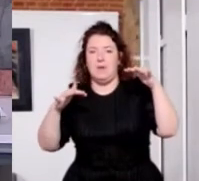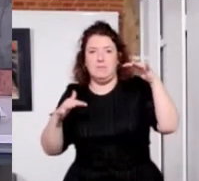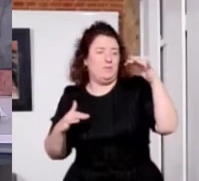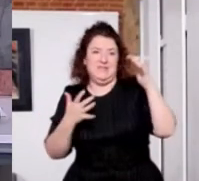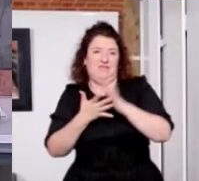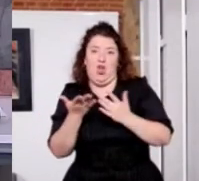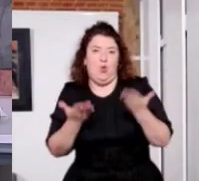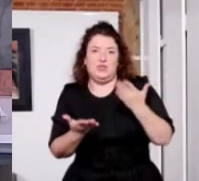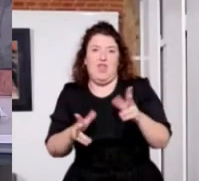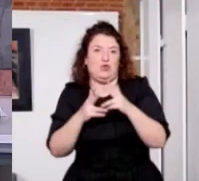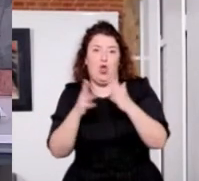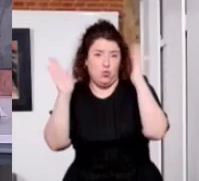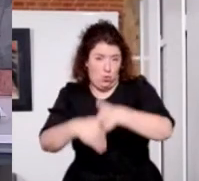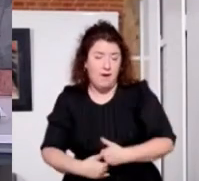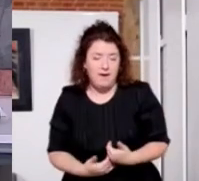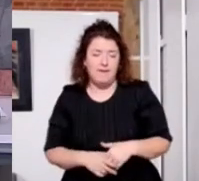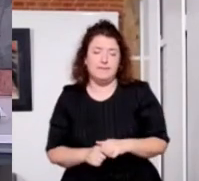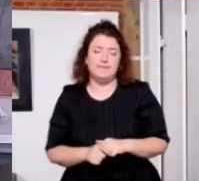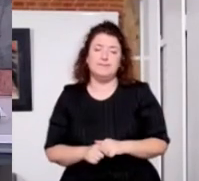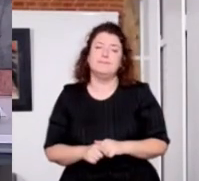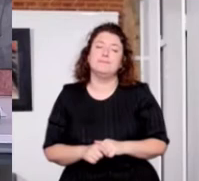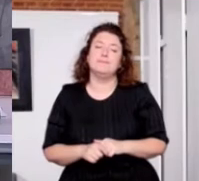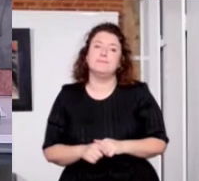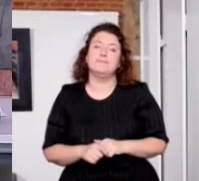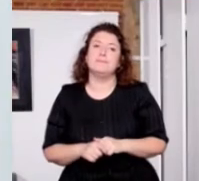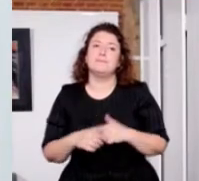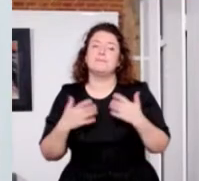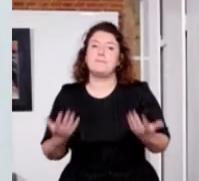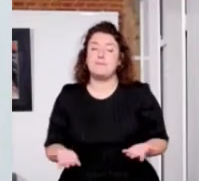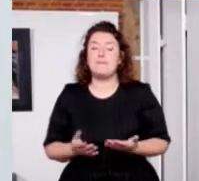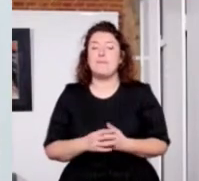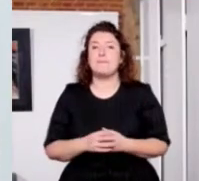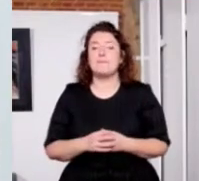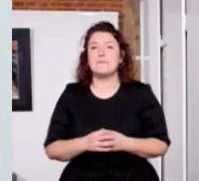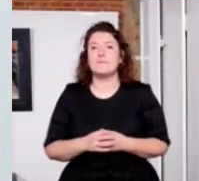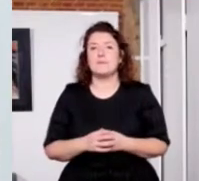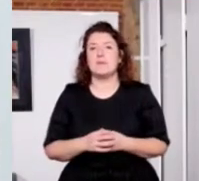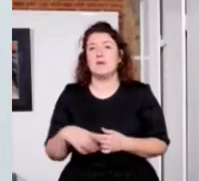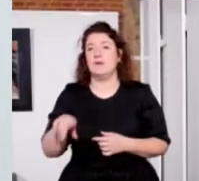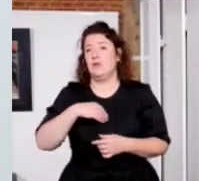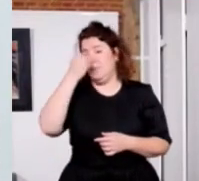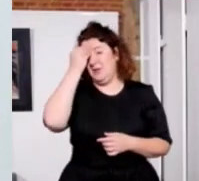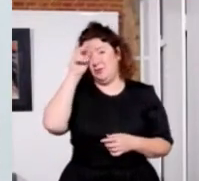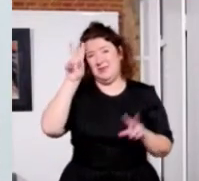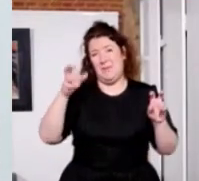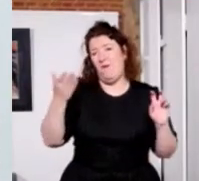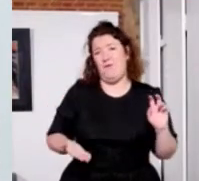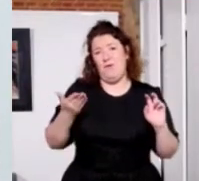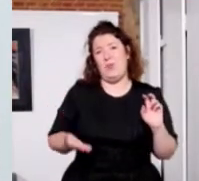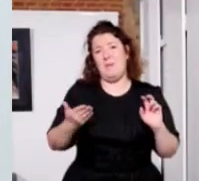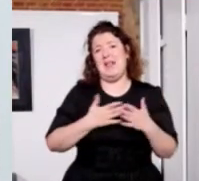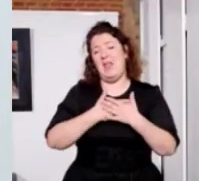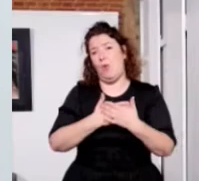injusticia social y medioambiental. Y dicho esto, yo creo que eso tiene que ser uno de los elementos fundamentales del